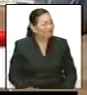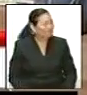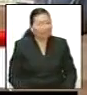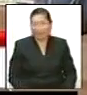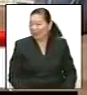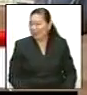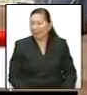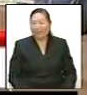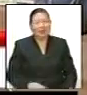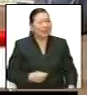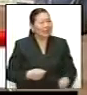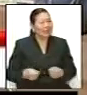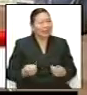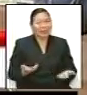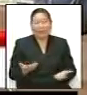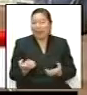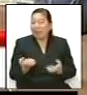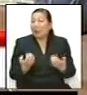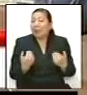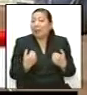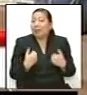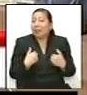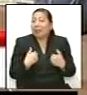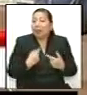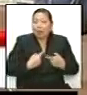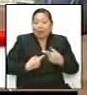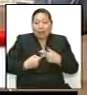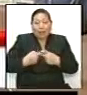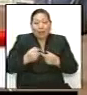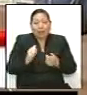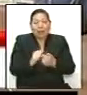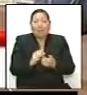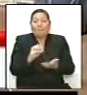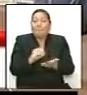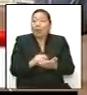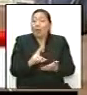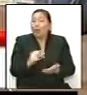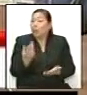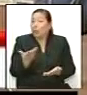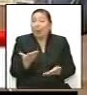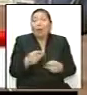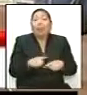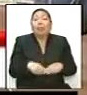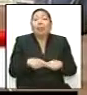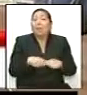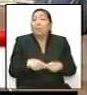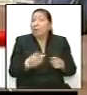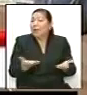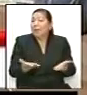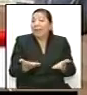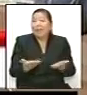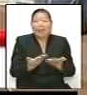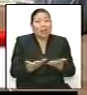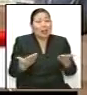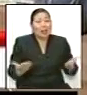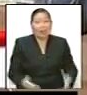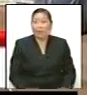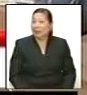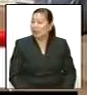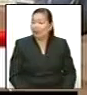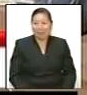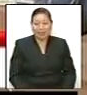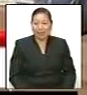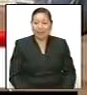Entonces eso dinamiza, la economía tiene que retroalimentarse. No solamente depende de las materias primas, señor primer